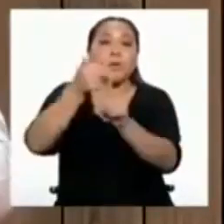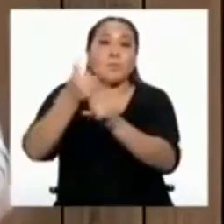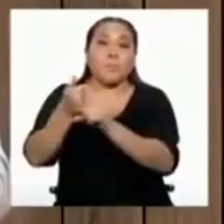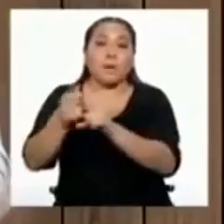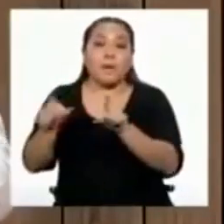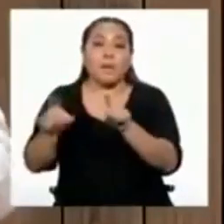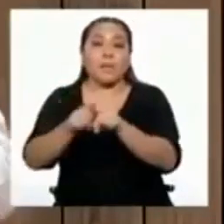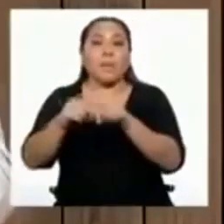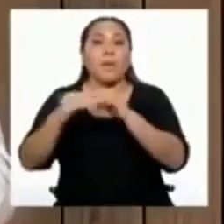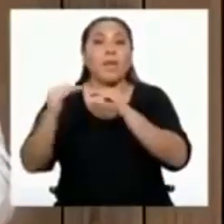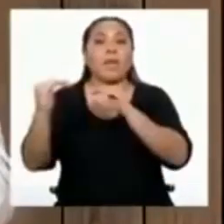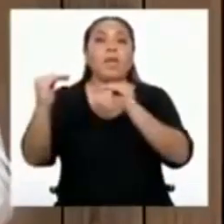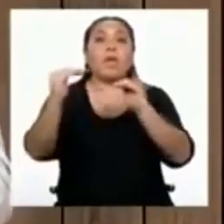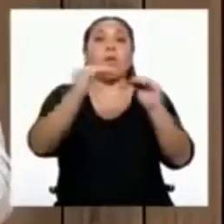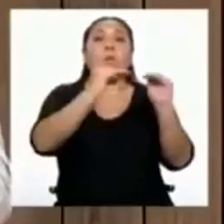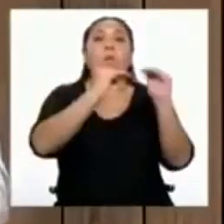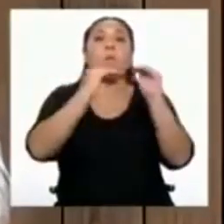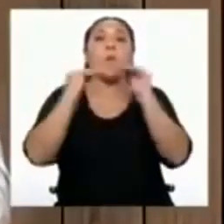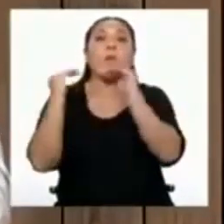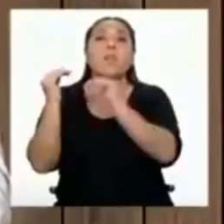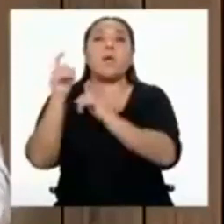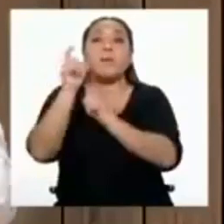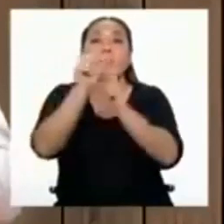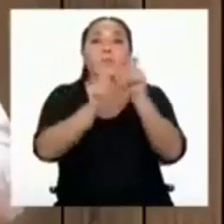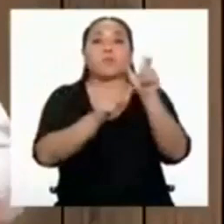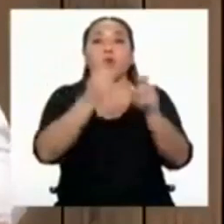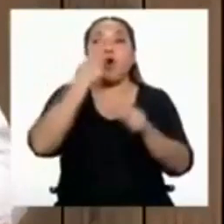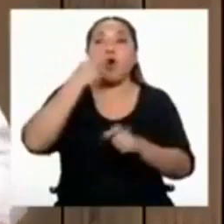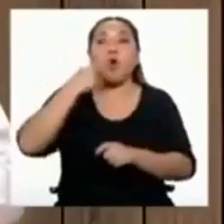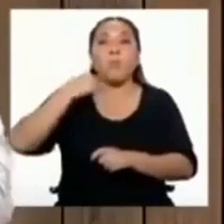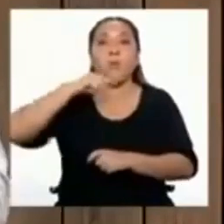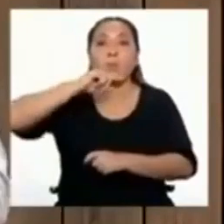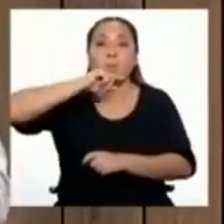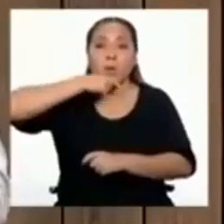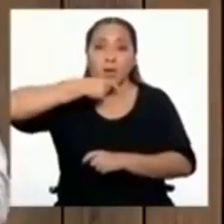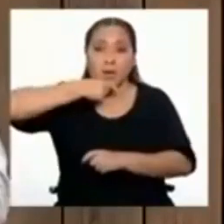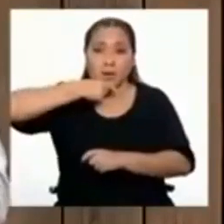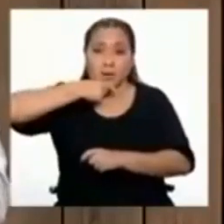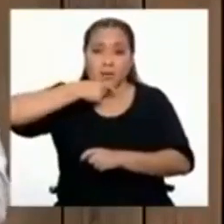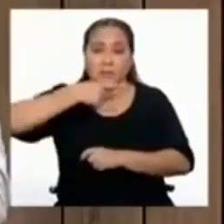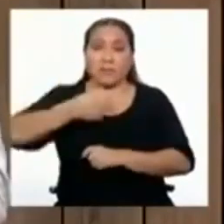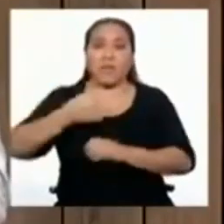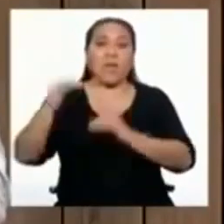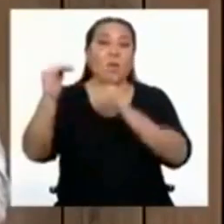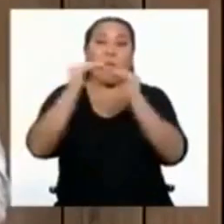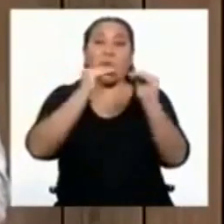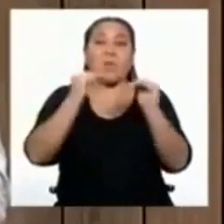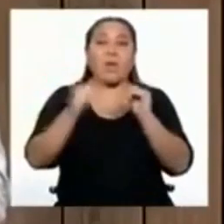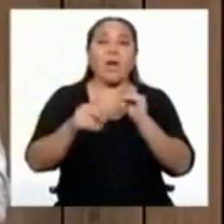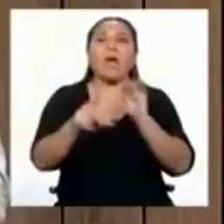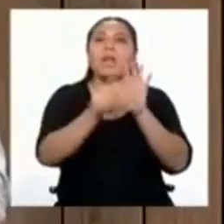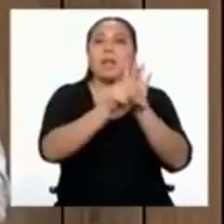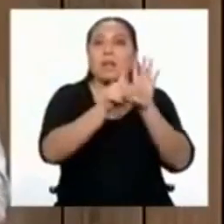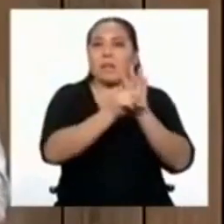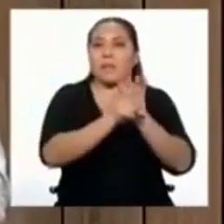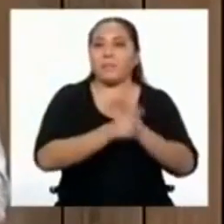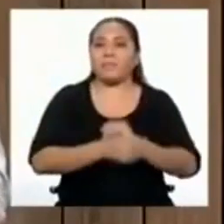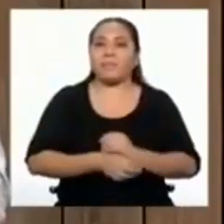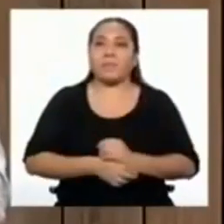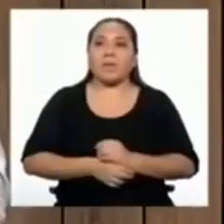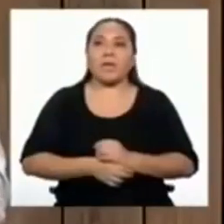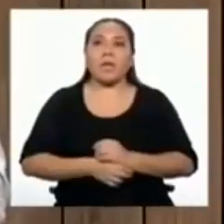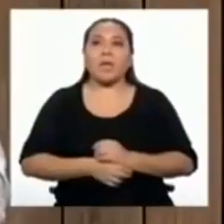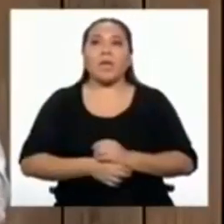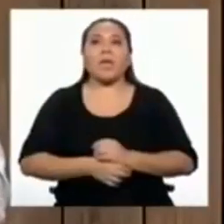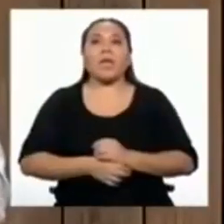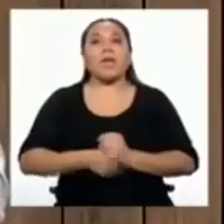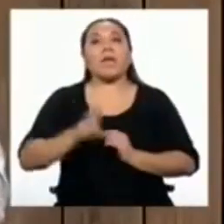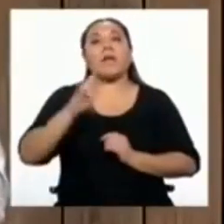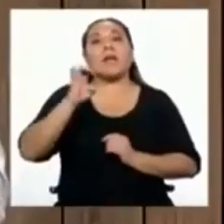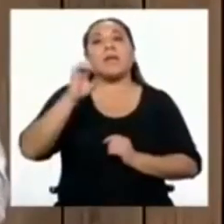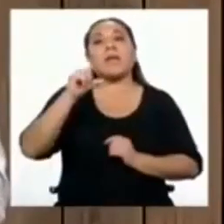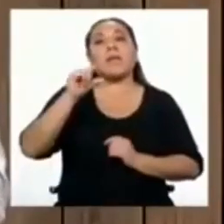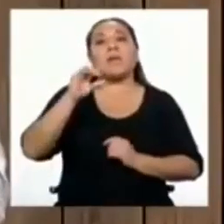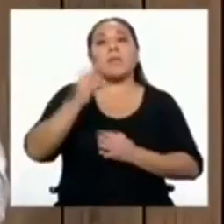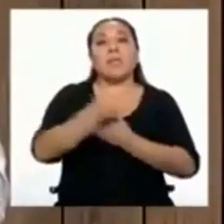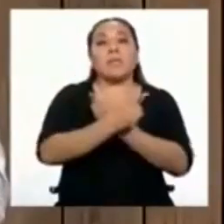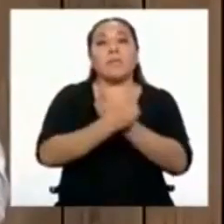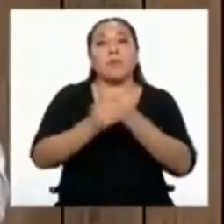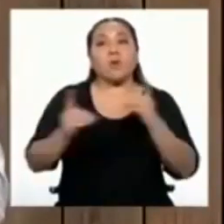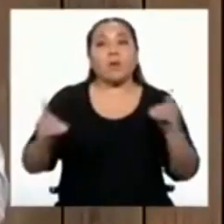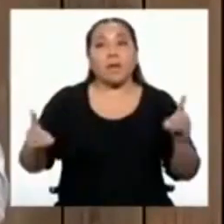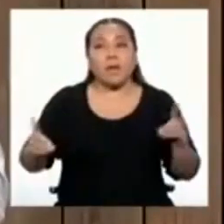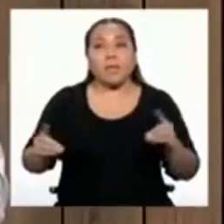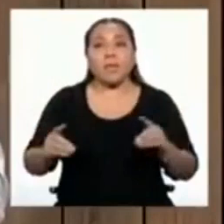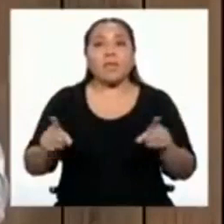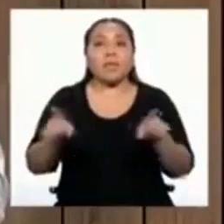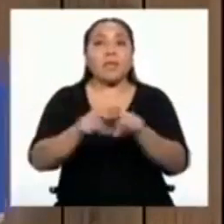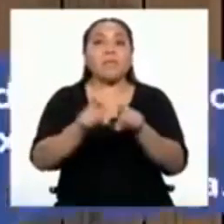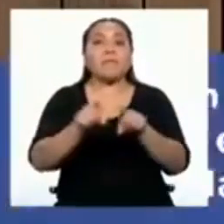igualdad de todas las ciudadanas y ciudadanos ante la ley. El régimen democrático también exige un rol activo